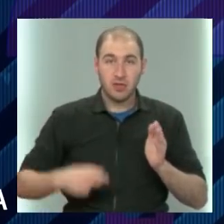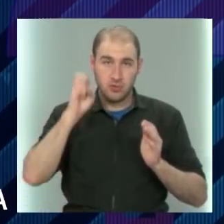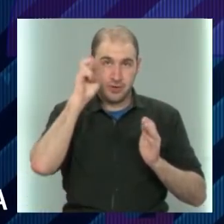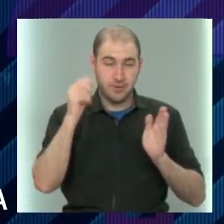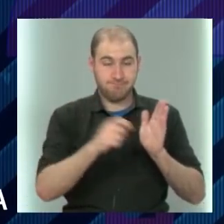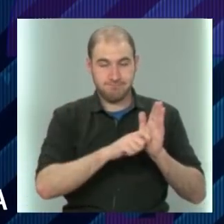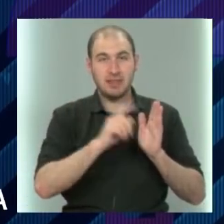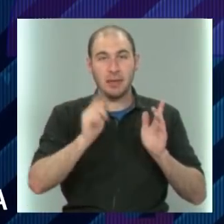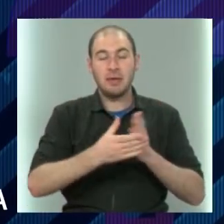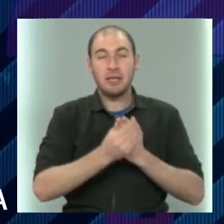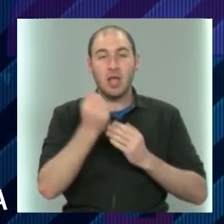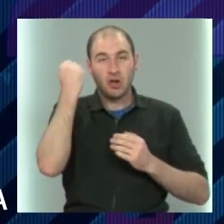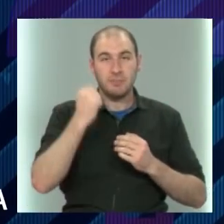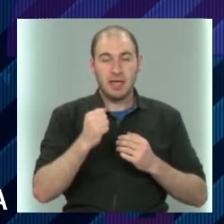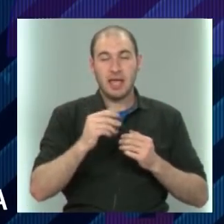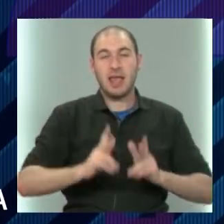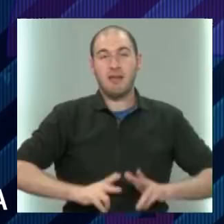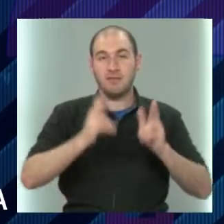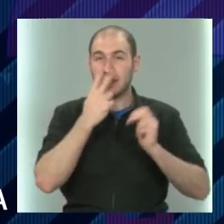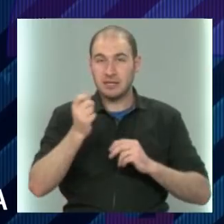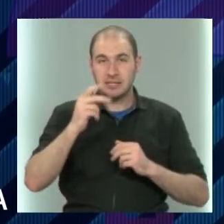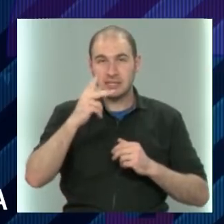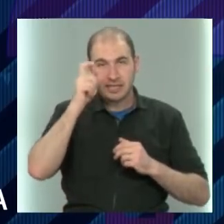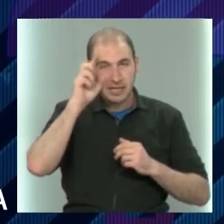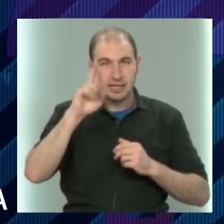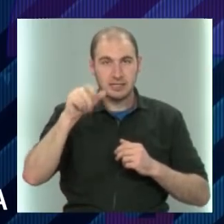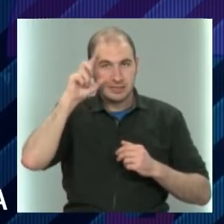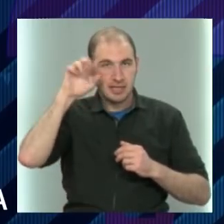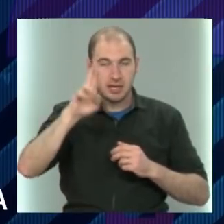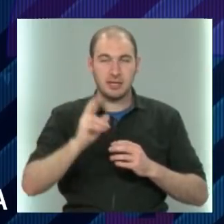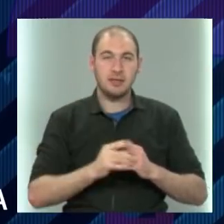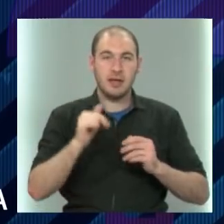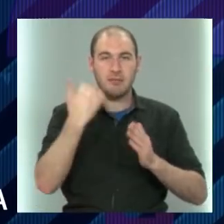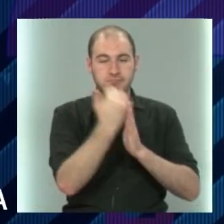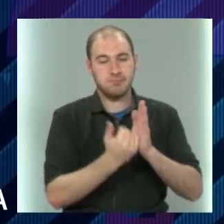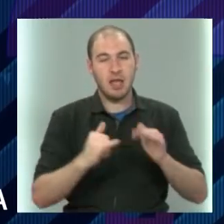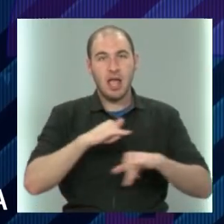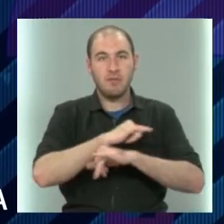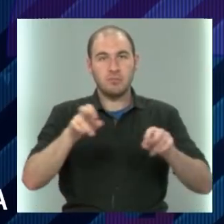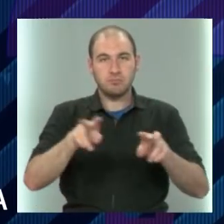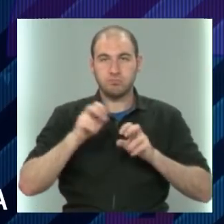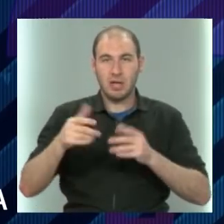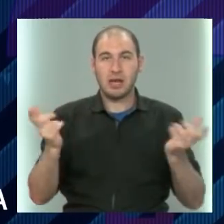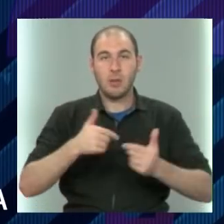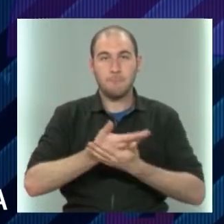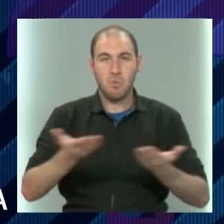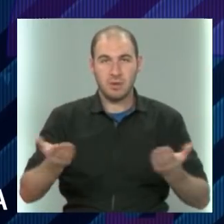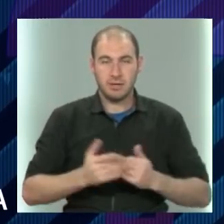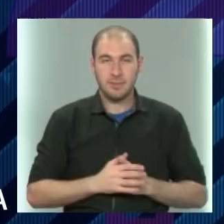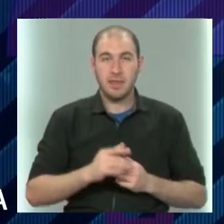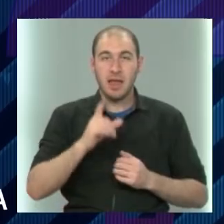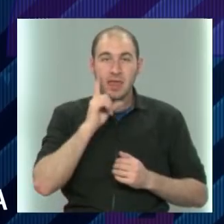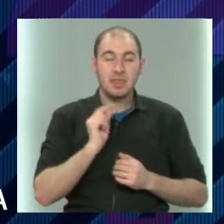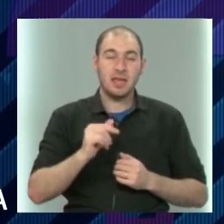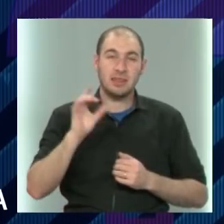Alfredo Cornejo y el ministro de Economía, Infraestructura y Energía Martín Kirchner, se elaboró en base a la información recogida en audiencia pública el